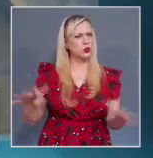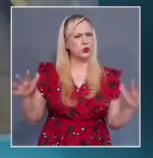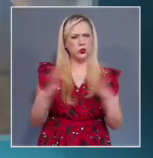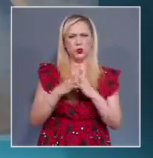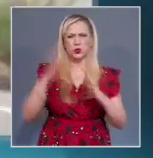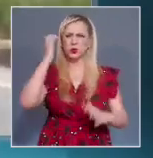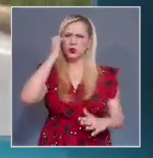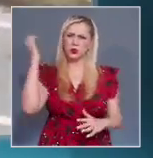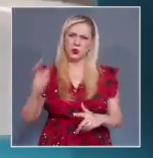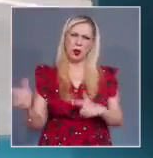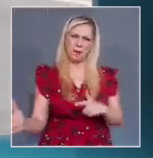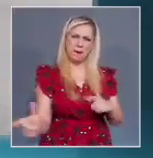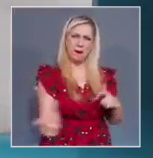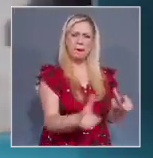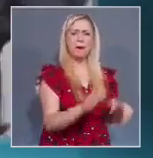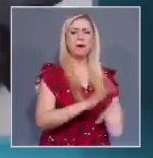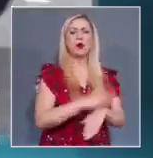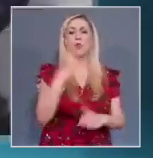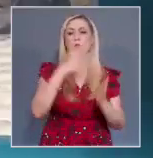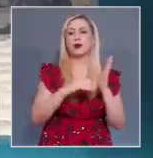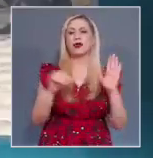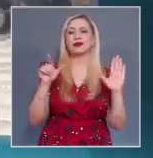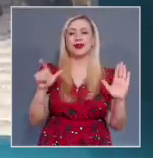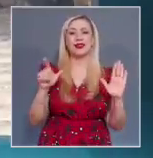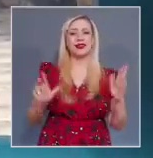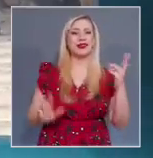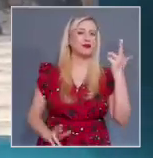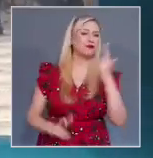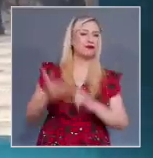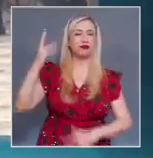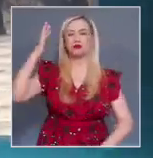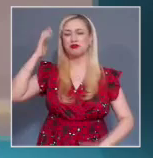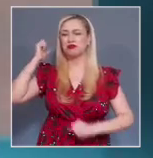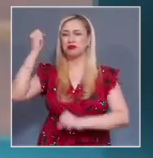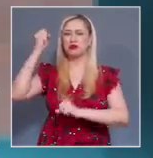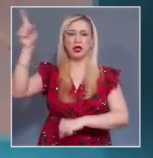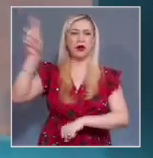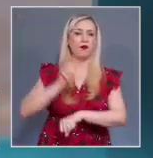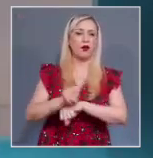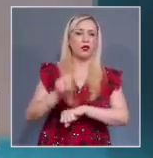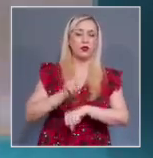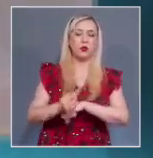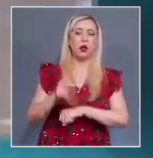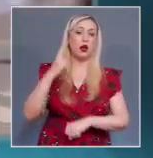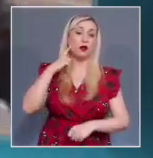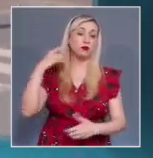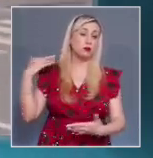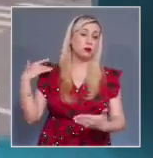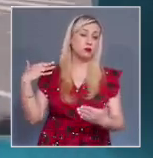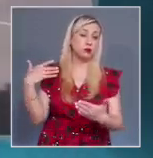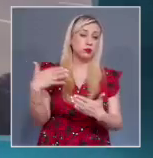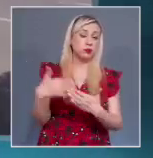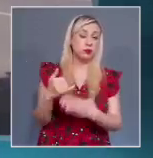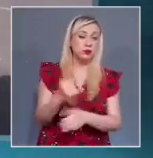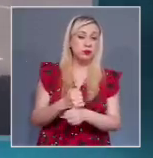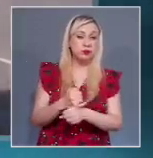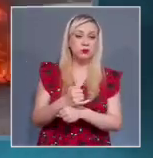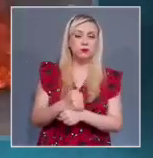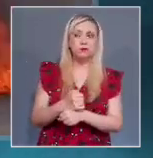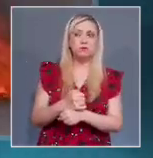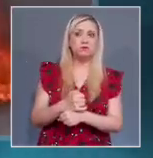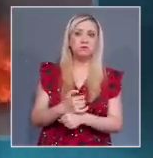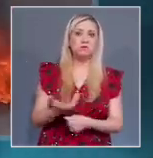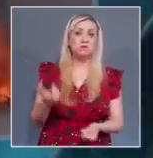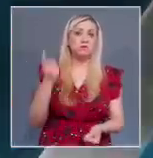de 2017 en Venezuela. Tras 7 meses de una investigación venezolana sobre el caso, se concluyó que no se concretó ningún